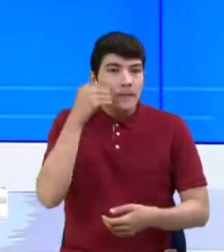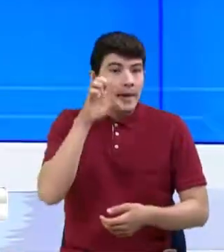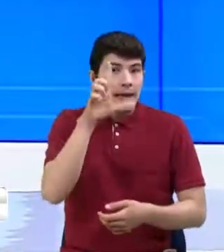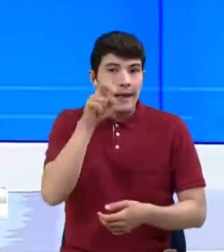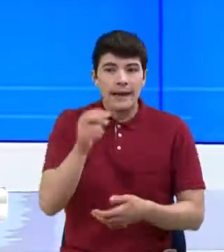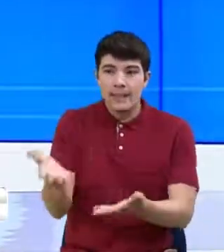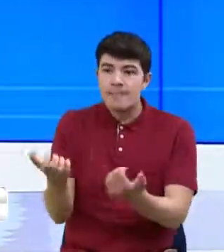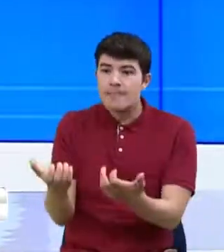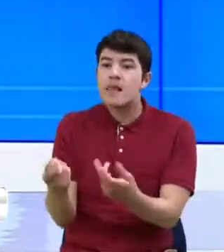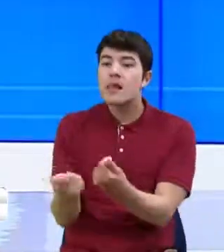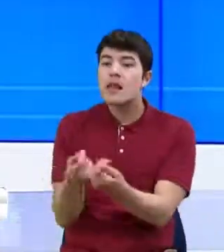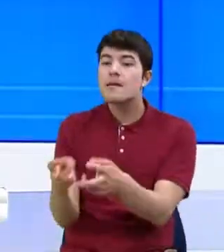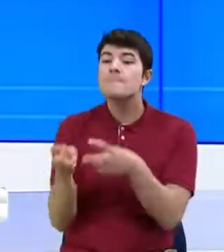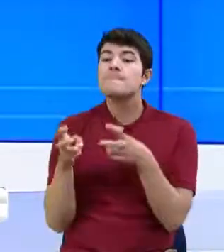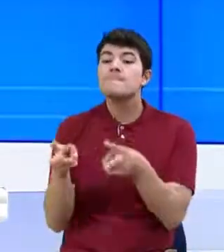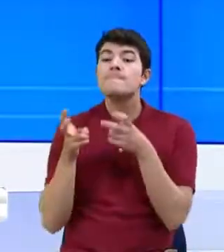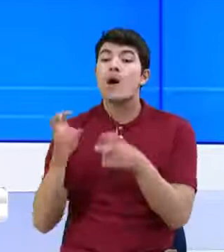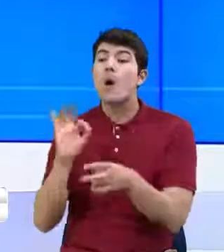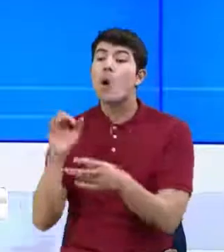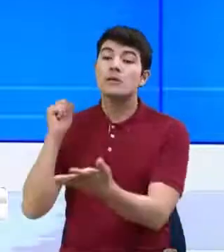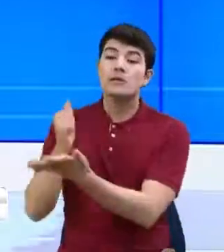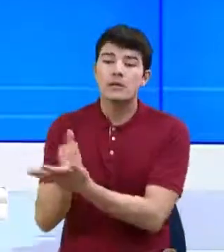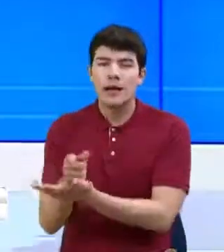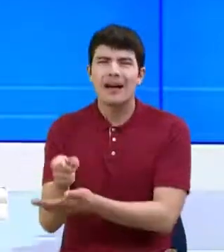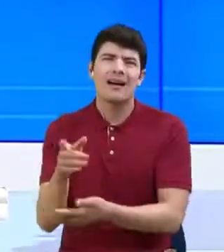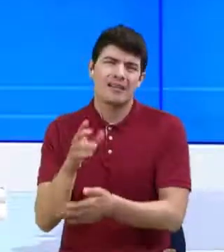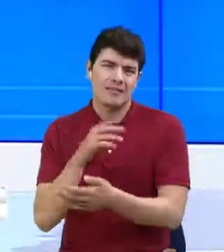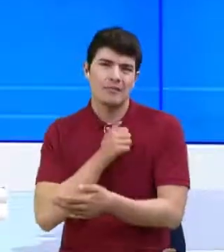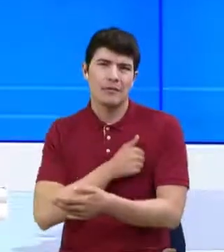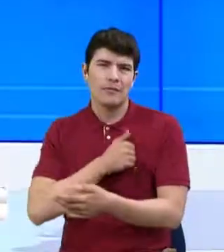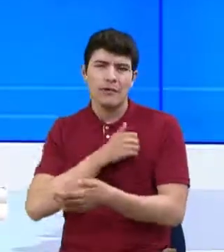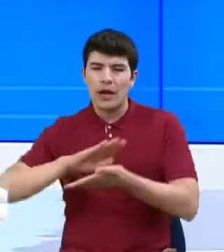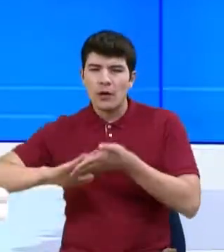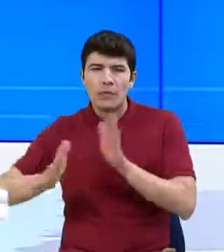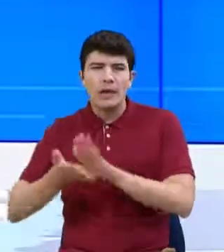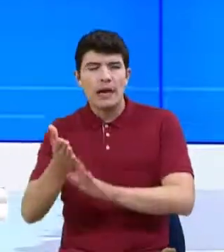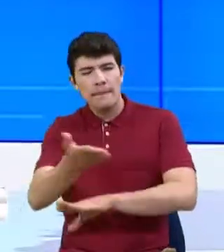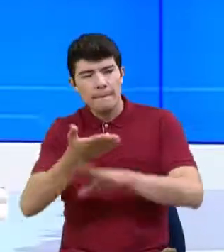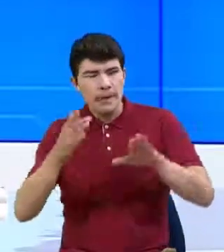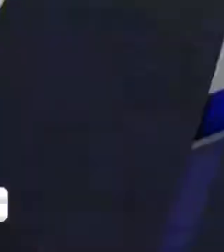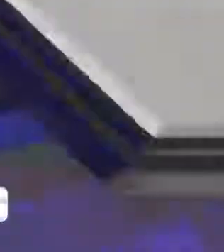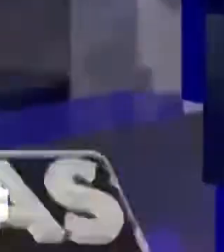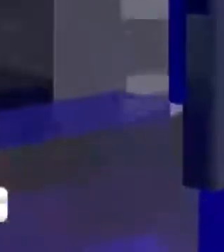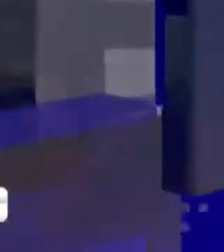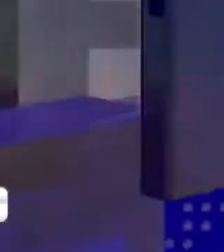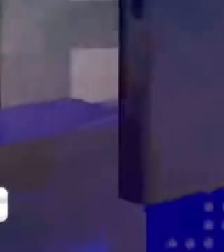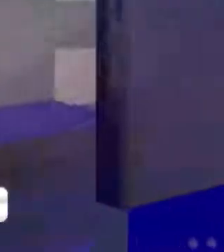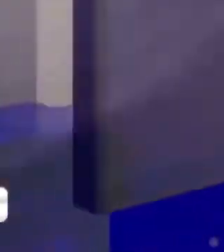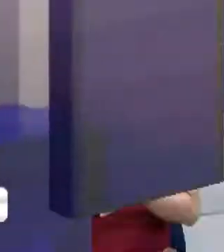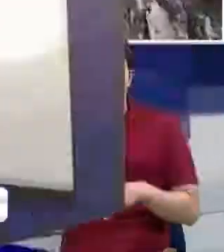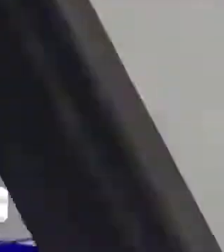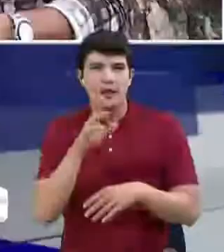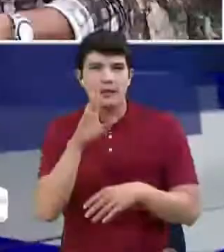los diálogos este tema sea tratado también castillo que dijeron precisamente los palmicultores muy buenas tardes